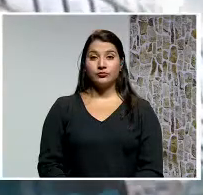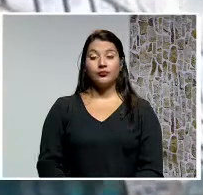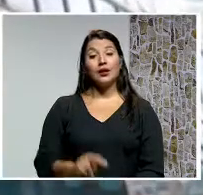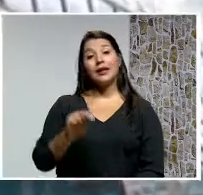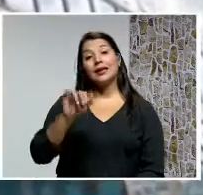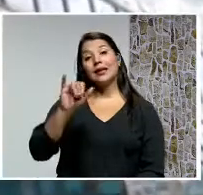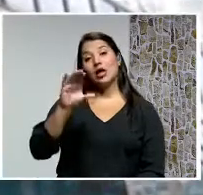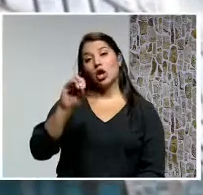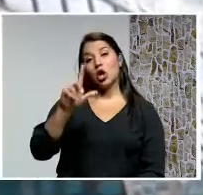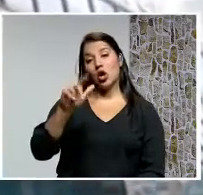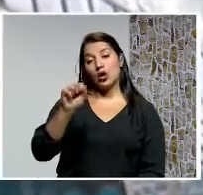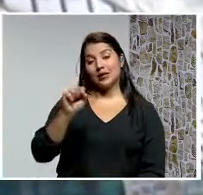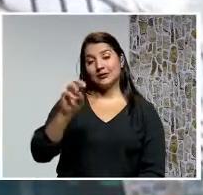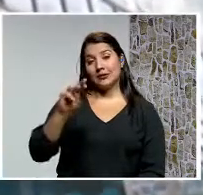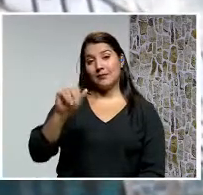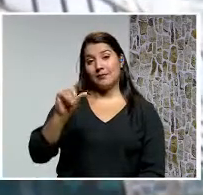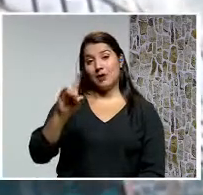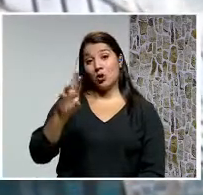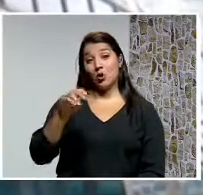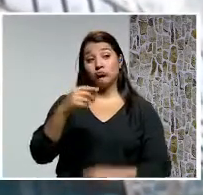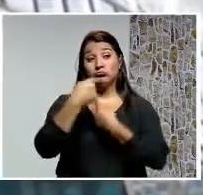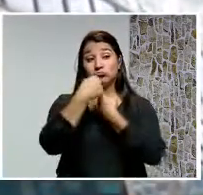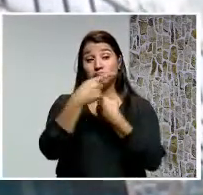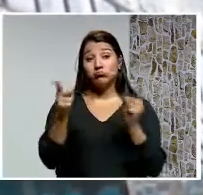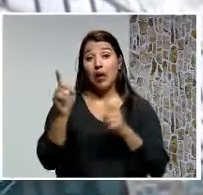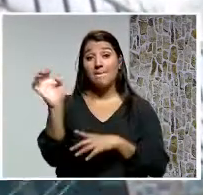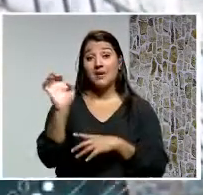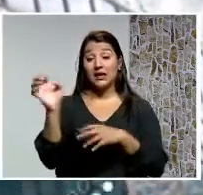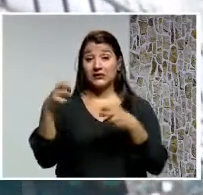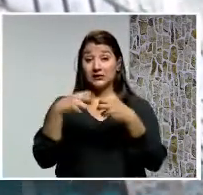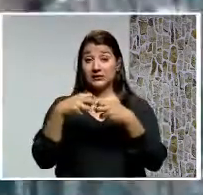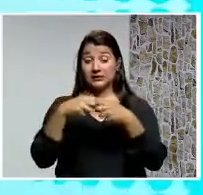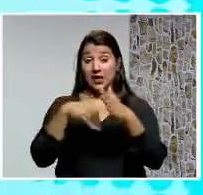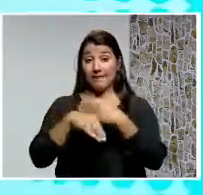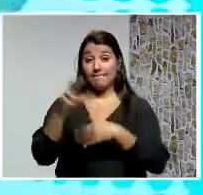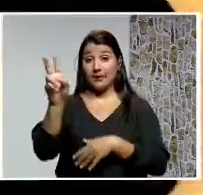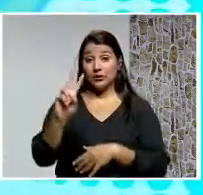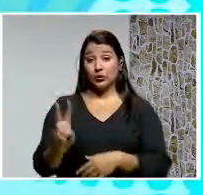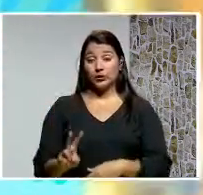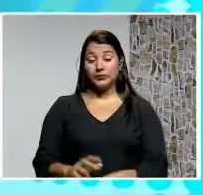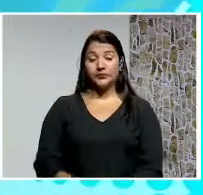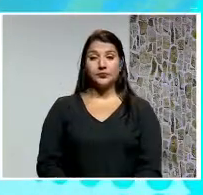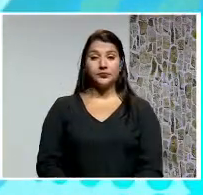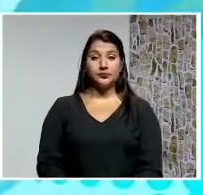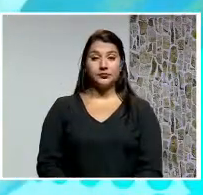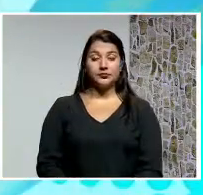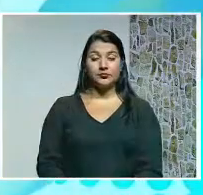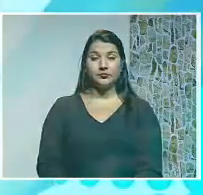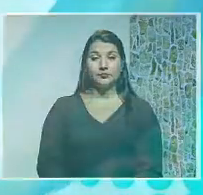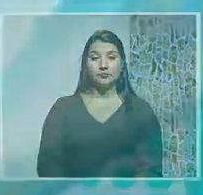Nicolás Maduro decretó emergencia energética en el sector petrolero de Venezuela.